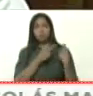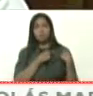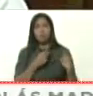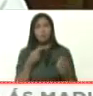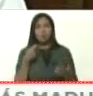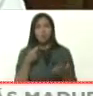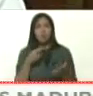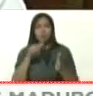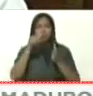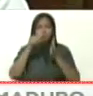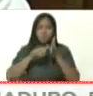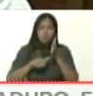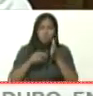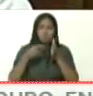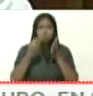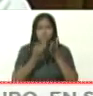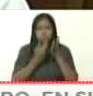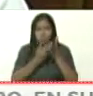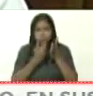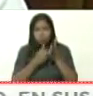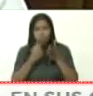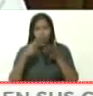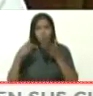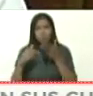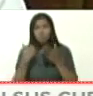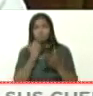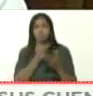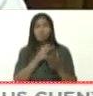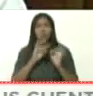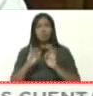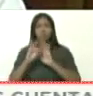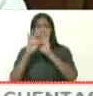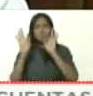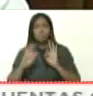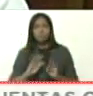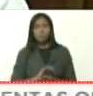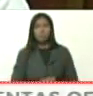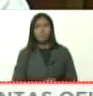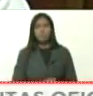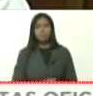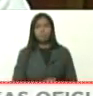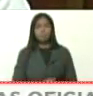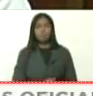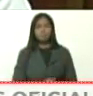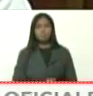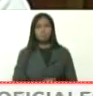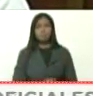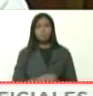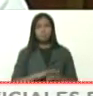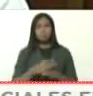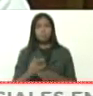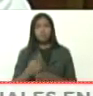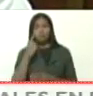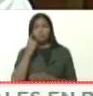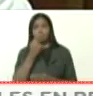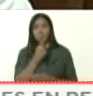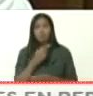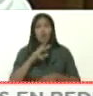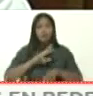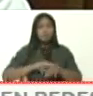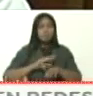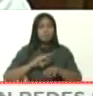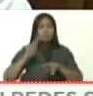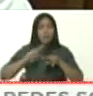intervenciones de catarata, segmento posterior, que interviene en retina, superficie ocular, que tiene que ver con la córnea, oftalmología pediátrica,